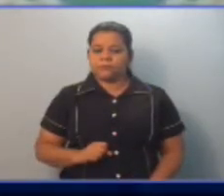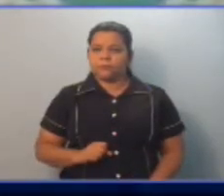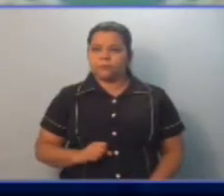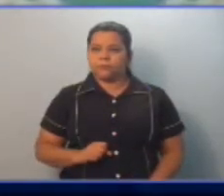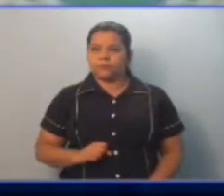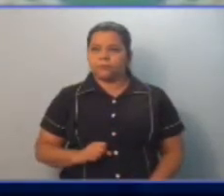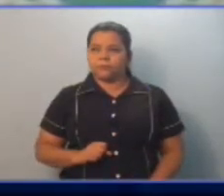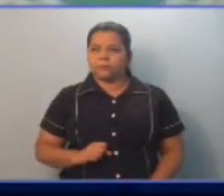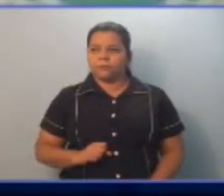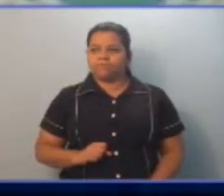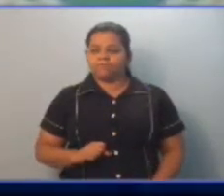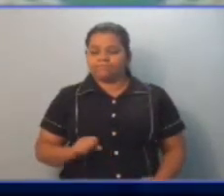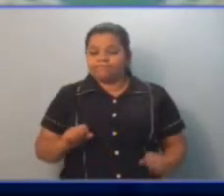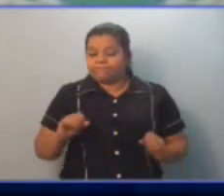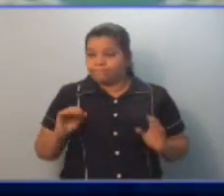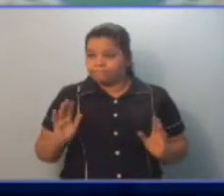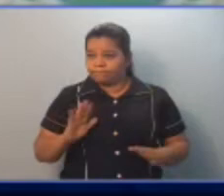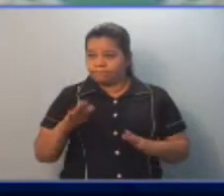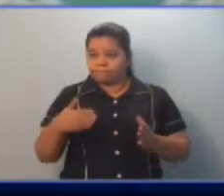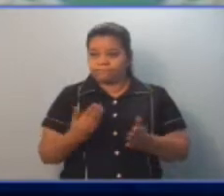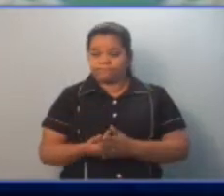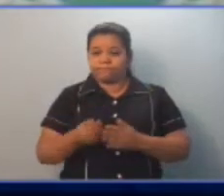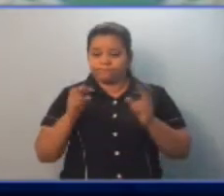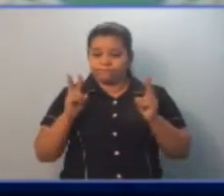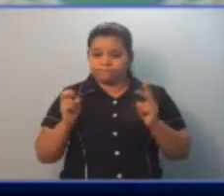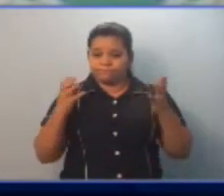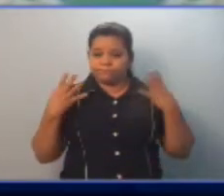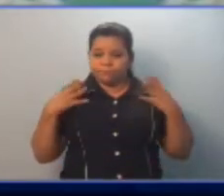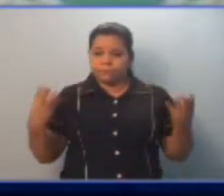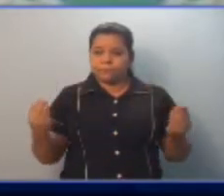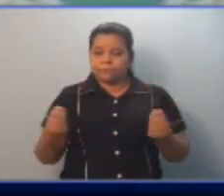el comportamiento así de la sociedad.